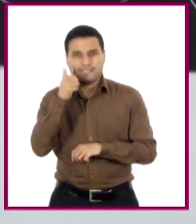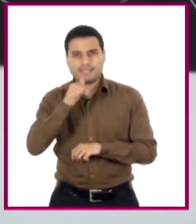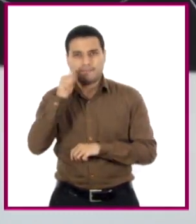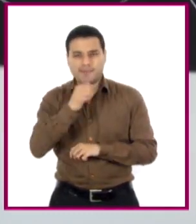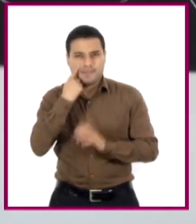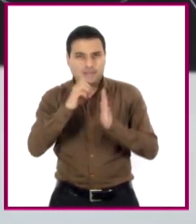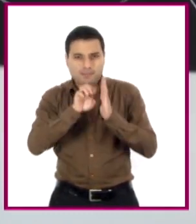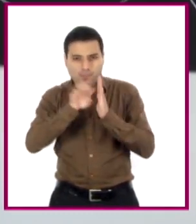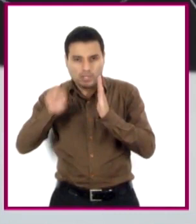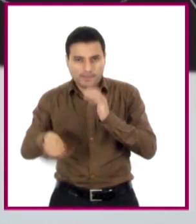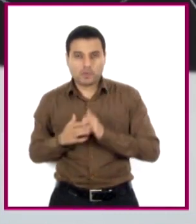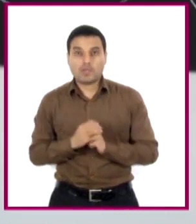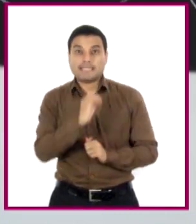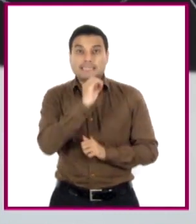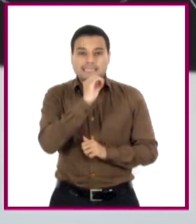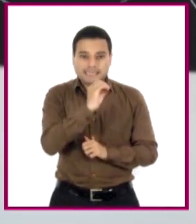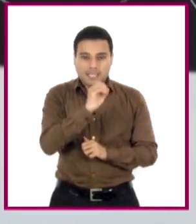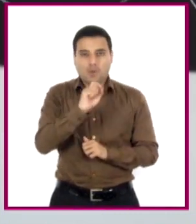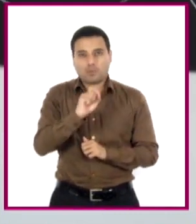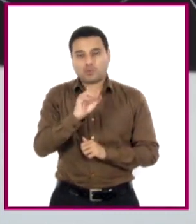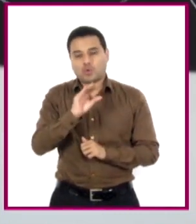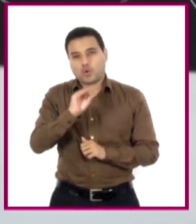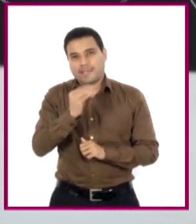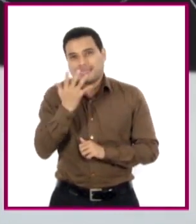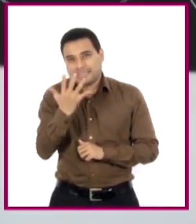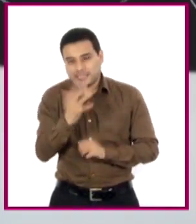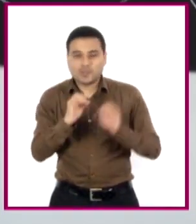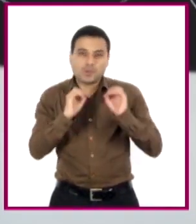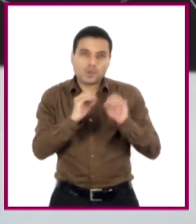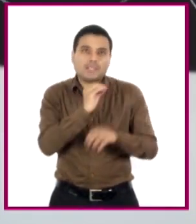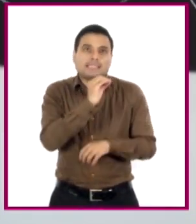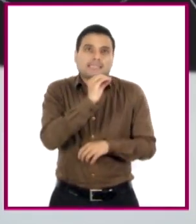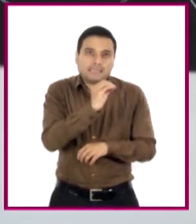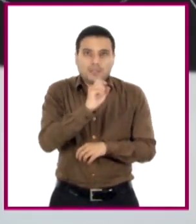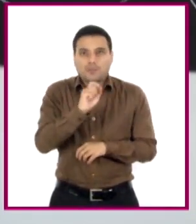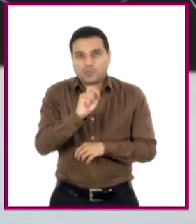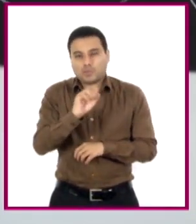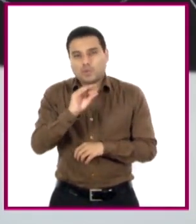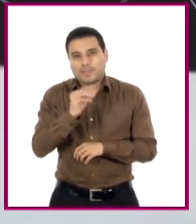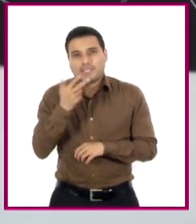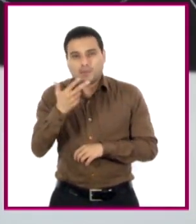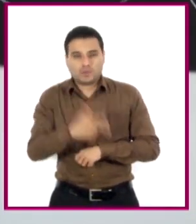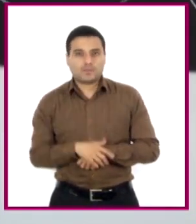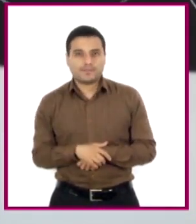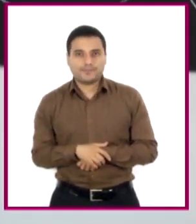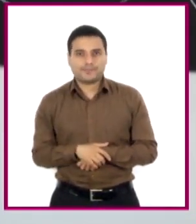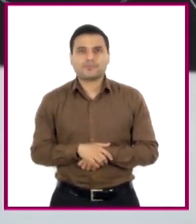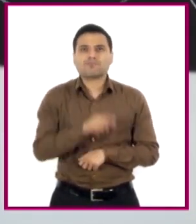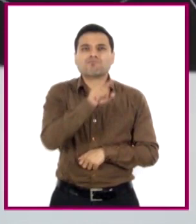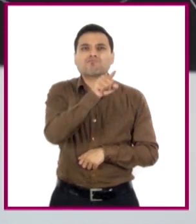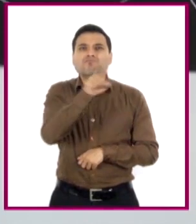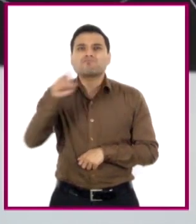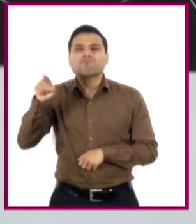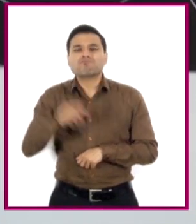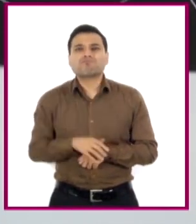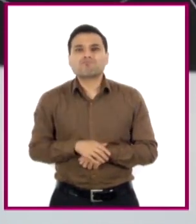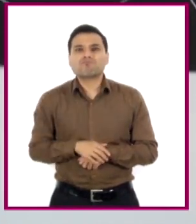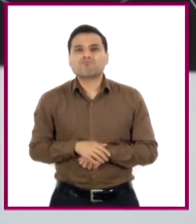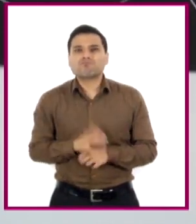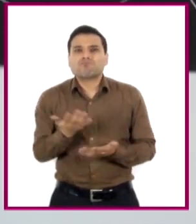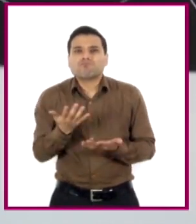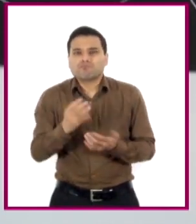ejemplo 0.95 o bien 0.98. Ustedes, ¿cuál fracción